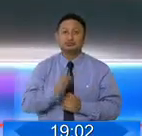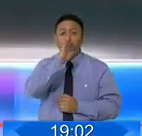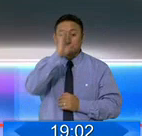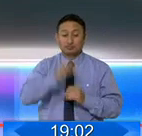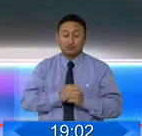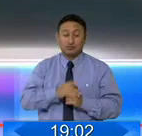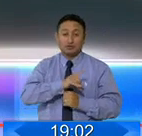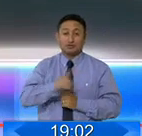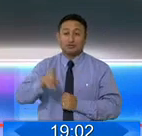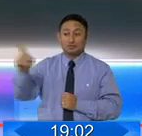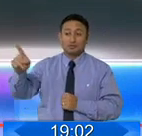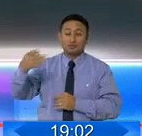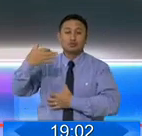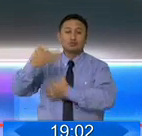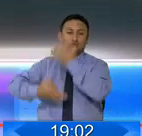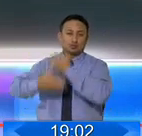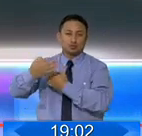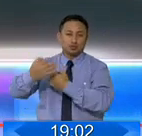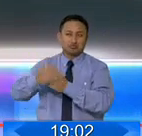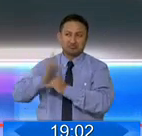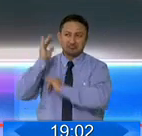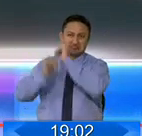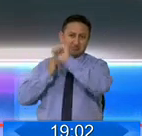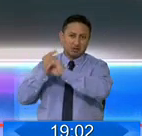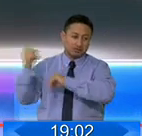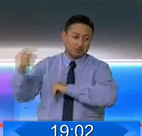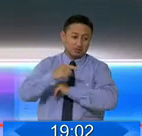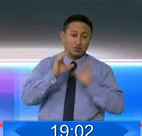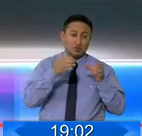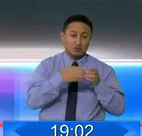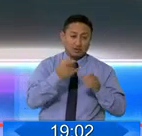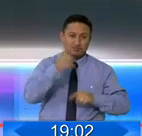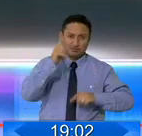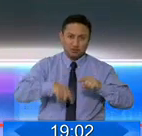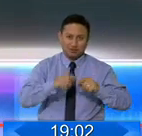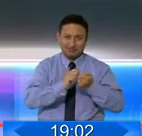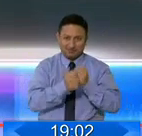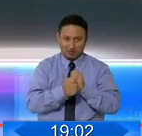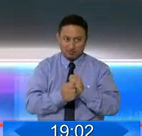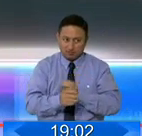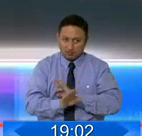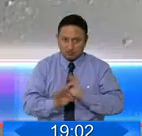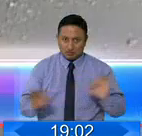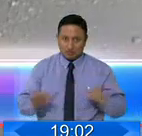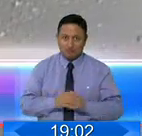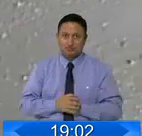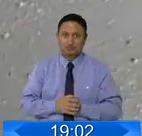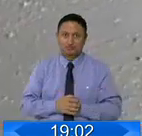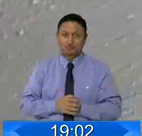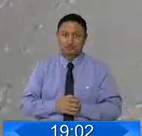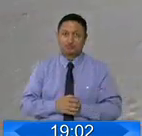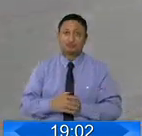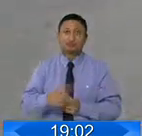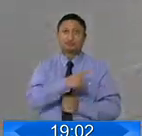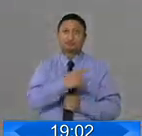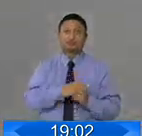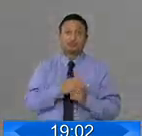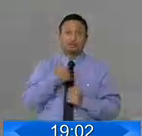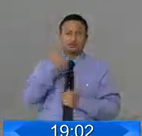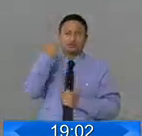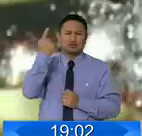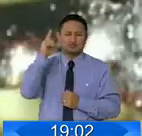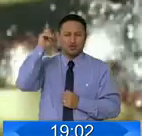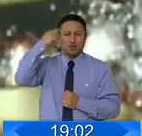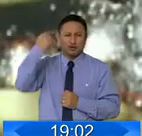invalidar una sentencia de un colectivo social y humano de la Amazonía ecuatoriana que no ha sido parte de un litigio. Fajardo dice no entender por qué el